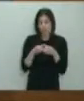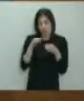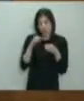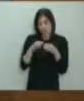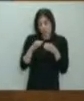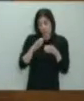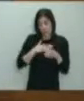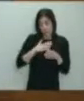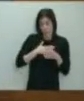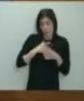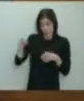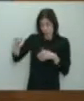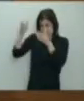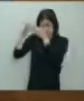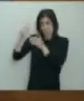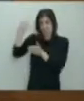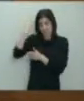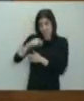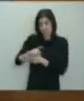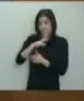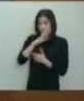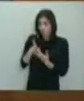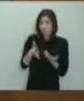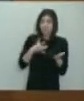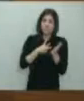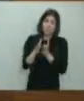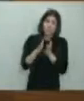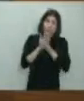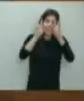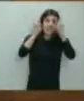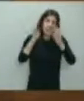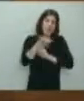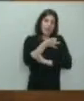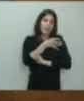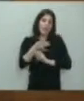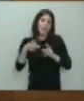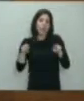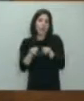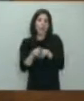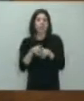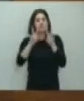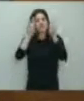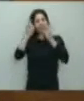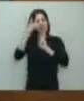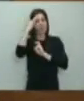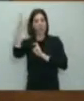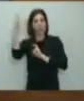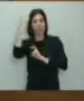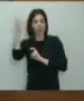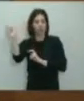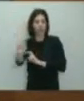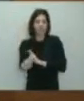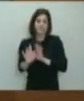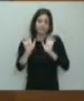es un partido que haga de la cuestión de la deuda una cuestión ideológica. Que seamos por